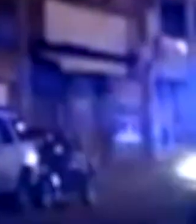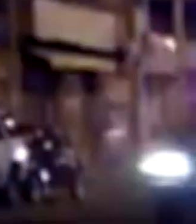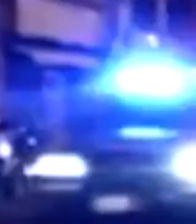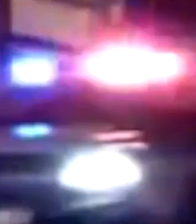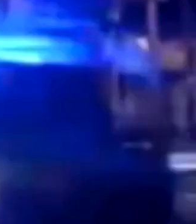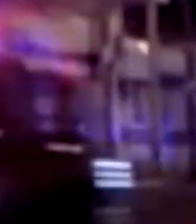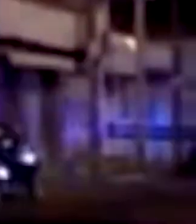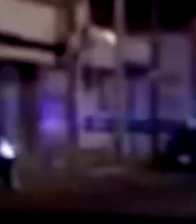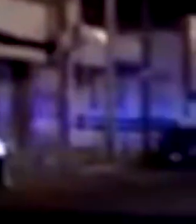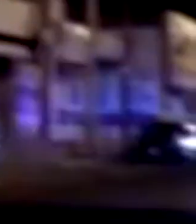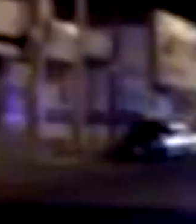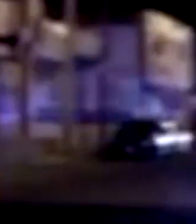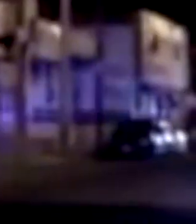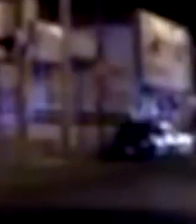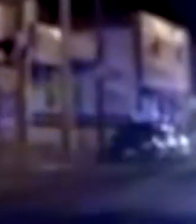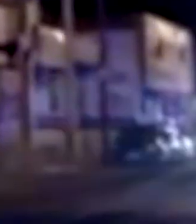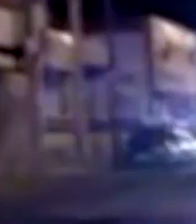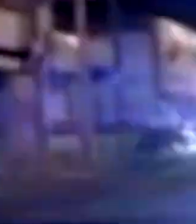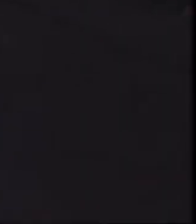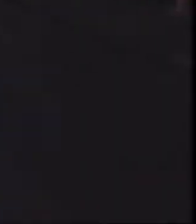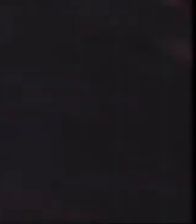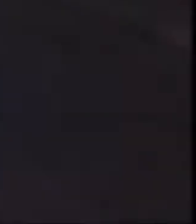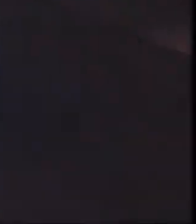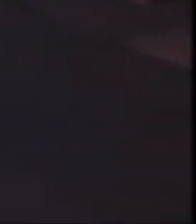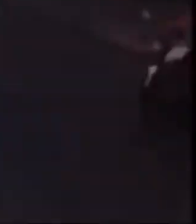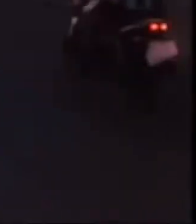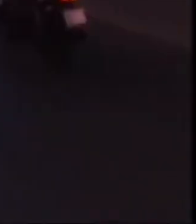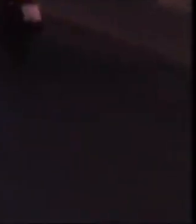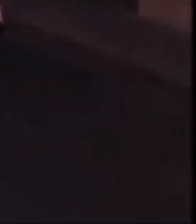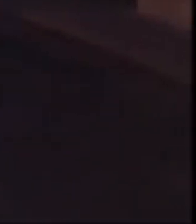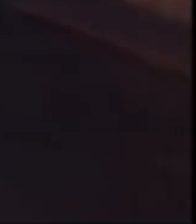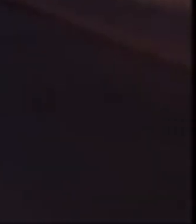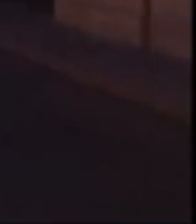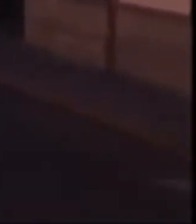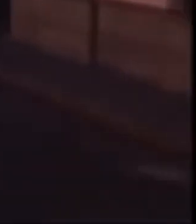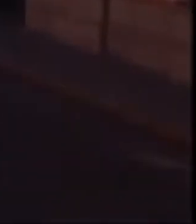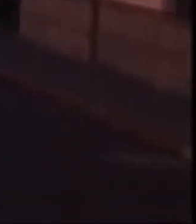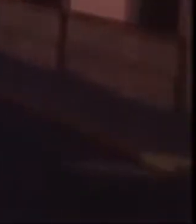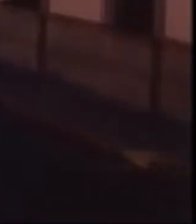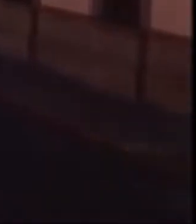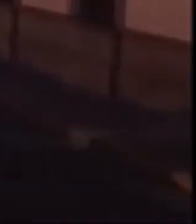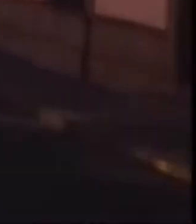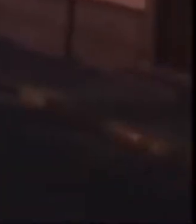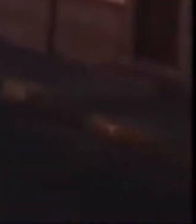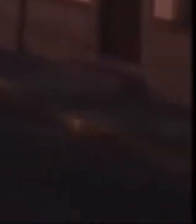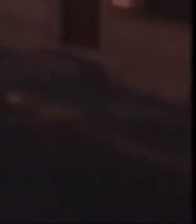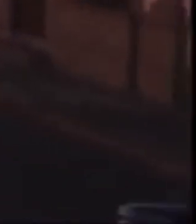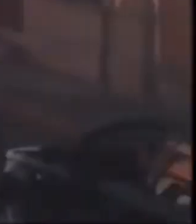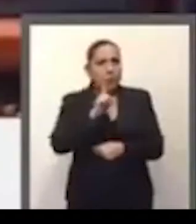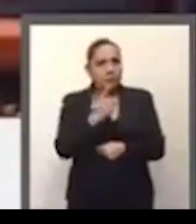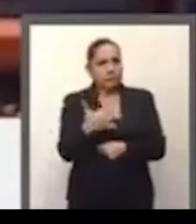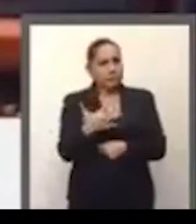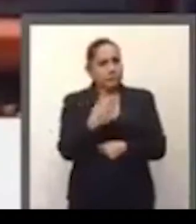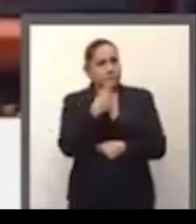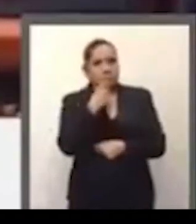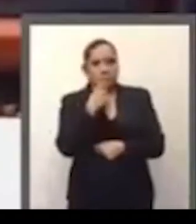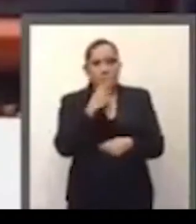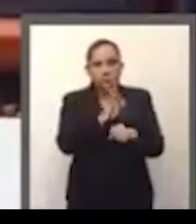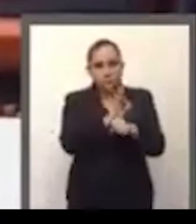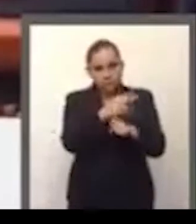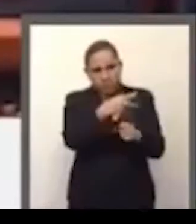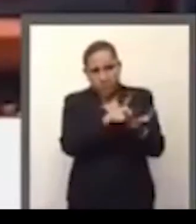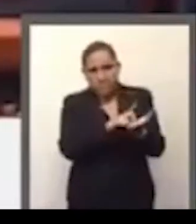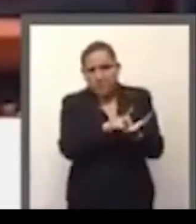ser omiso ante los feminicidios que se han presentado en el estado, ya que de seguir haciéndolo, lo convierte en cómplice de estos. Exhorto